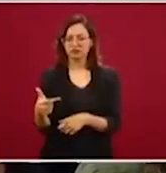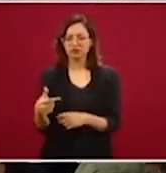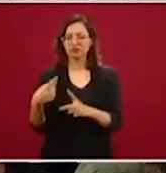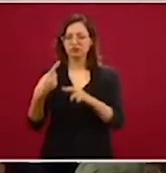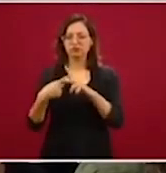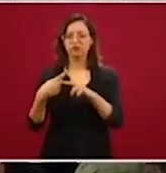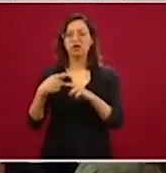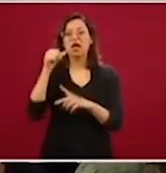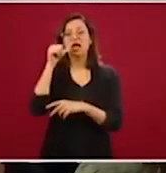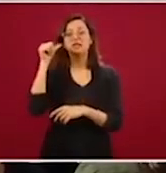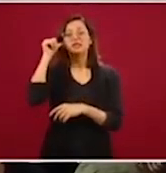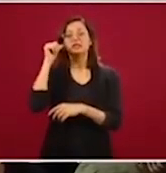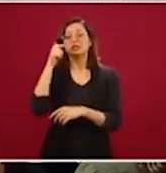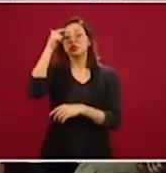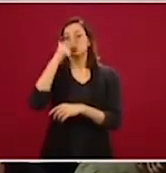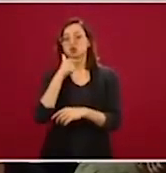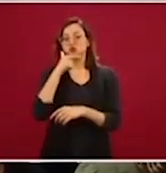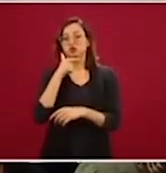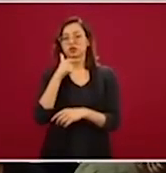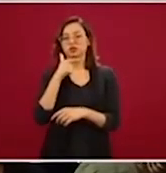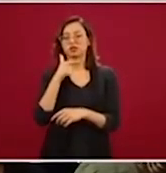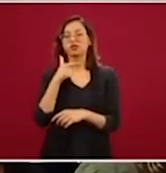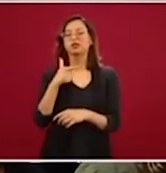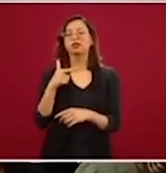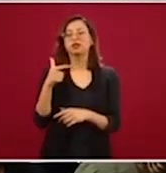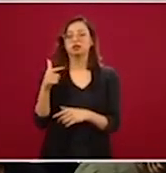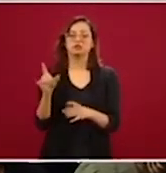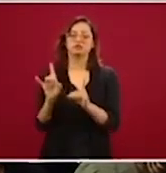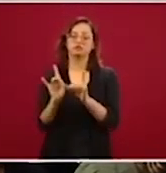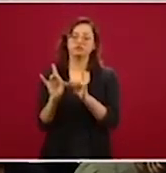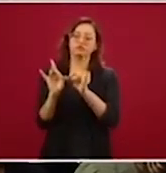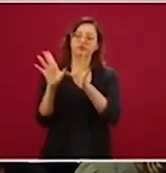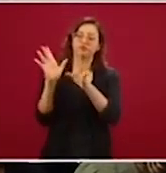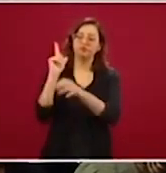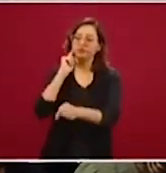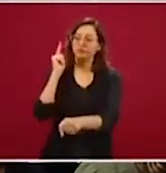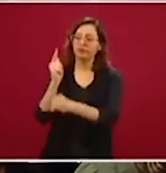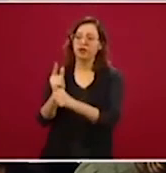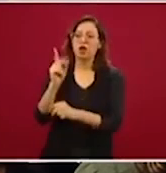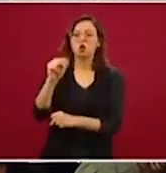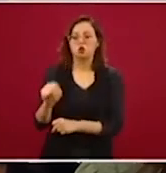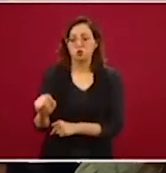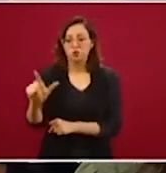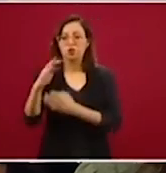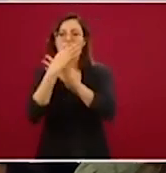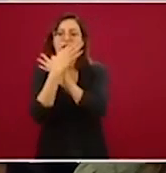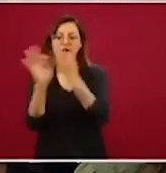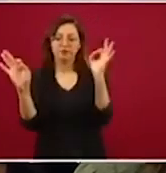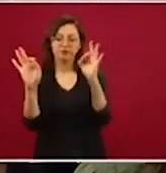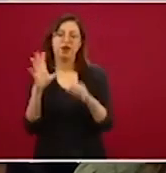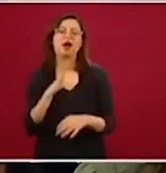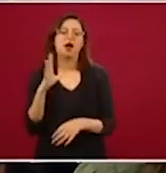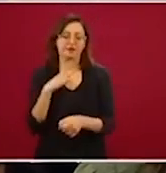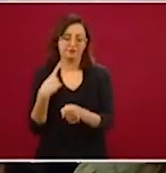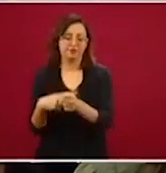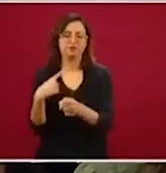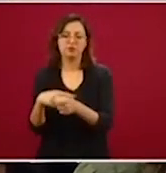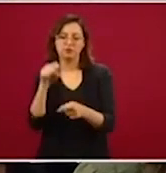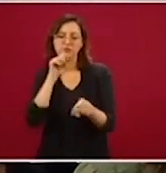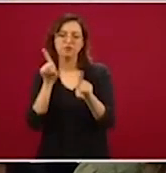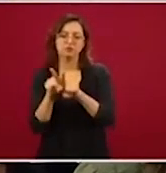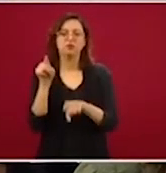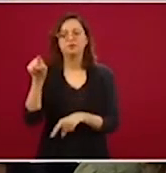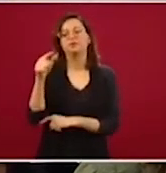ayer por la noche justo mientras estábamos en la conferencia de prensa el estado de nuevo león anunció el caso número 12 estás